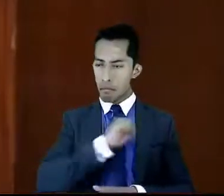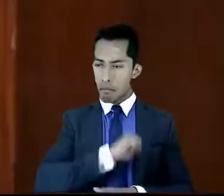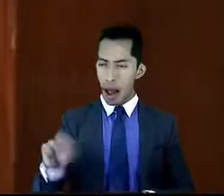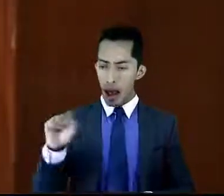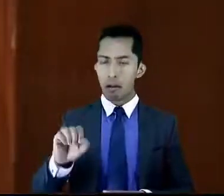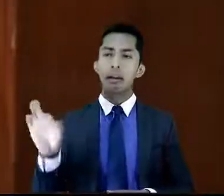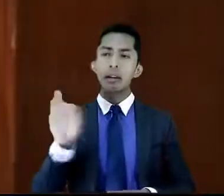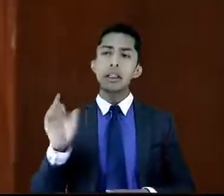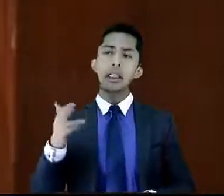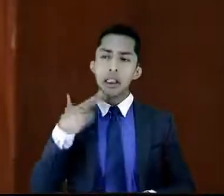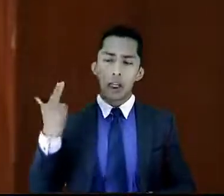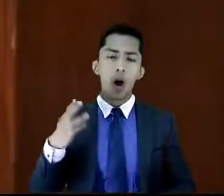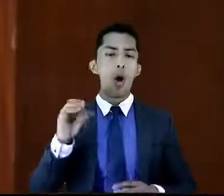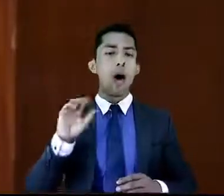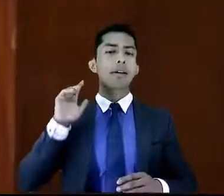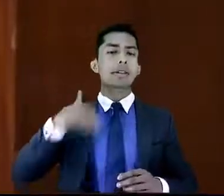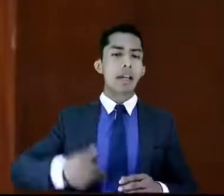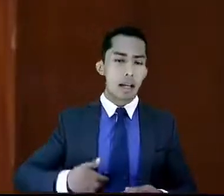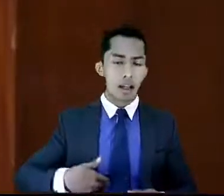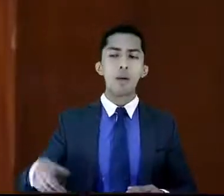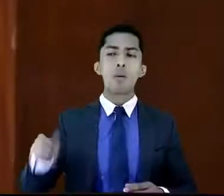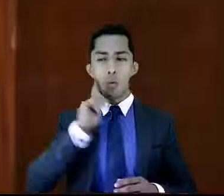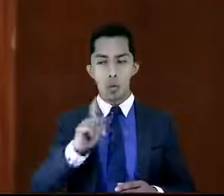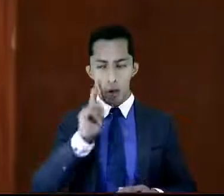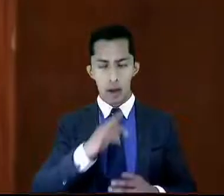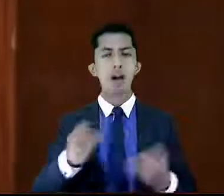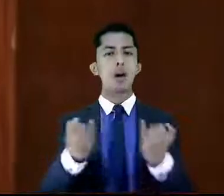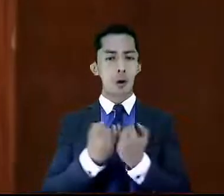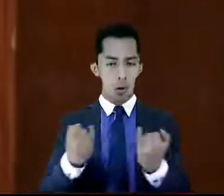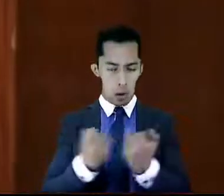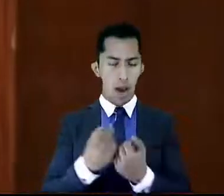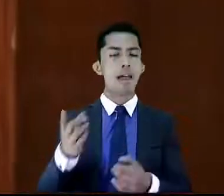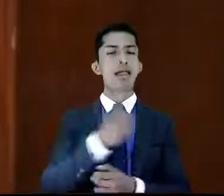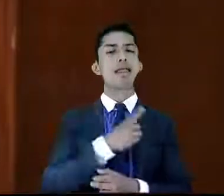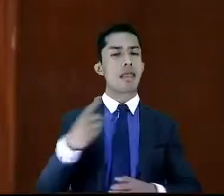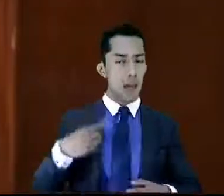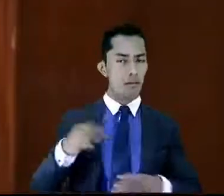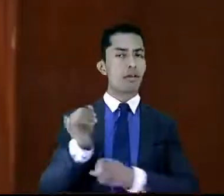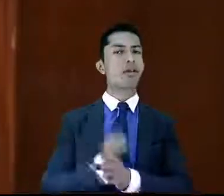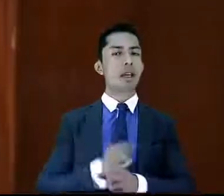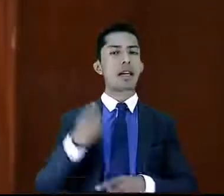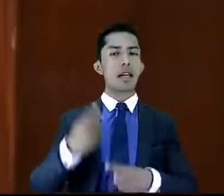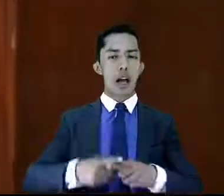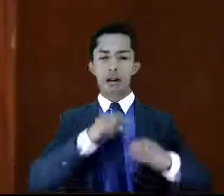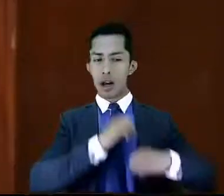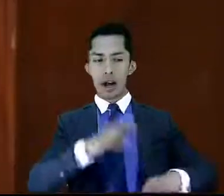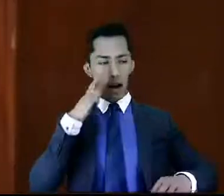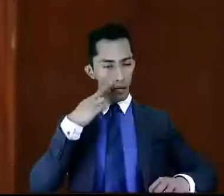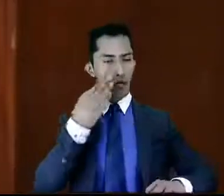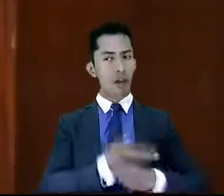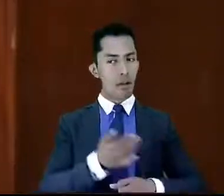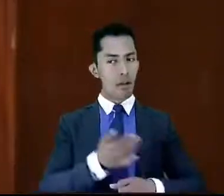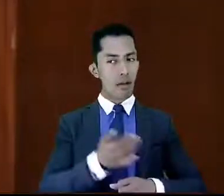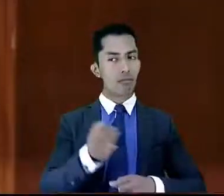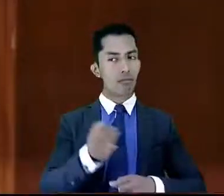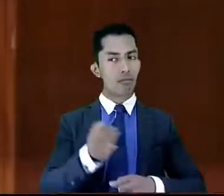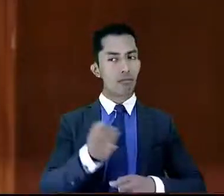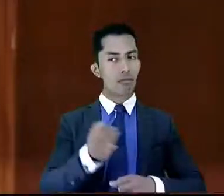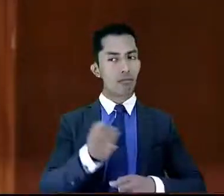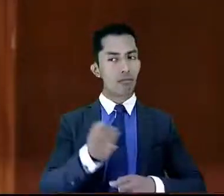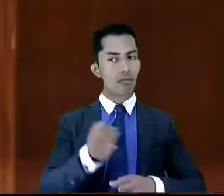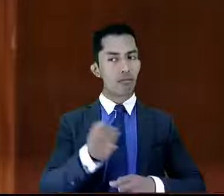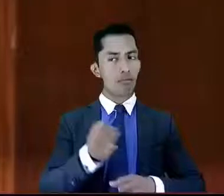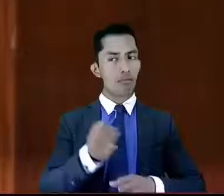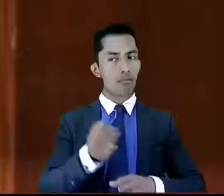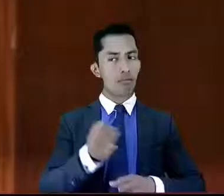accidentes, deben ser investigadas por la autoridad correspondiente como un probable feminicidio. Las